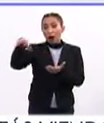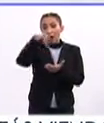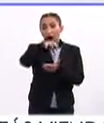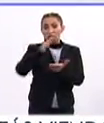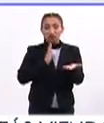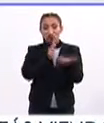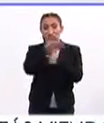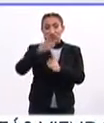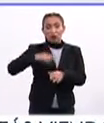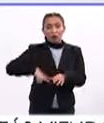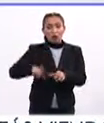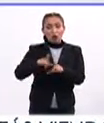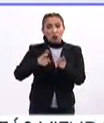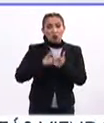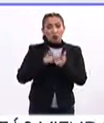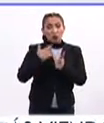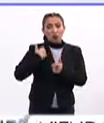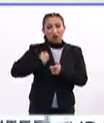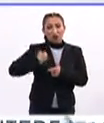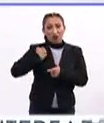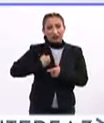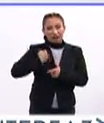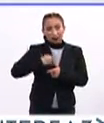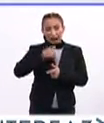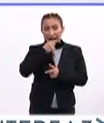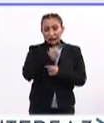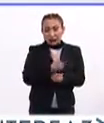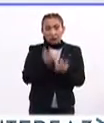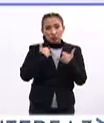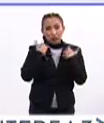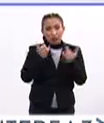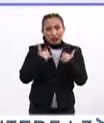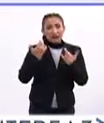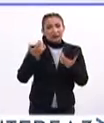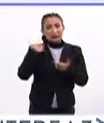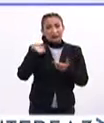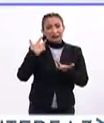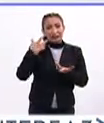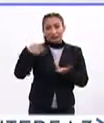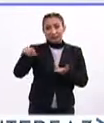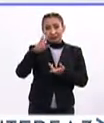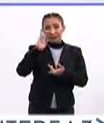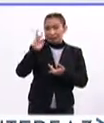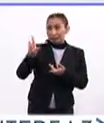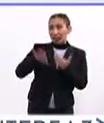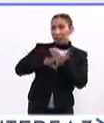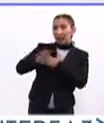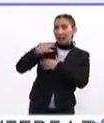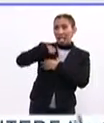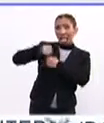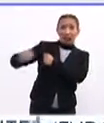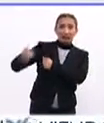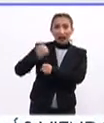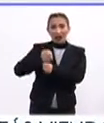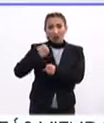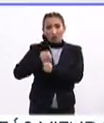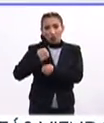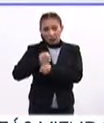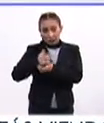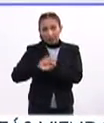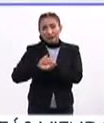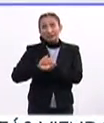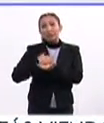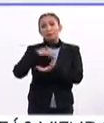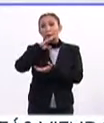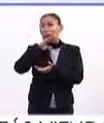escolares, y muchas veces las personas, los niños, los jóvenes, los adolescentes, para evitar este reclutamiento, pues las